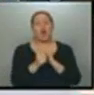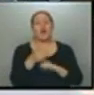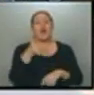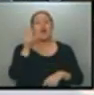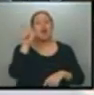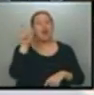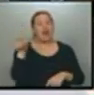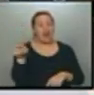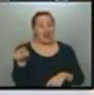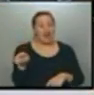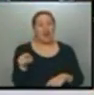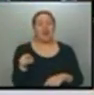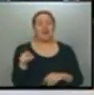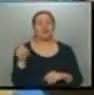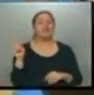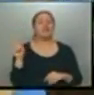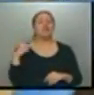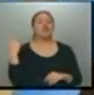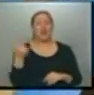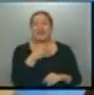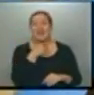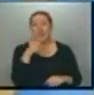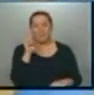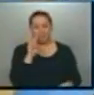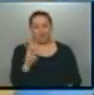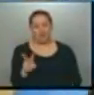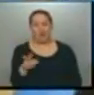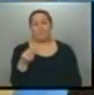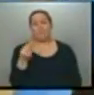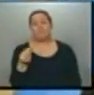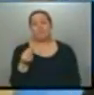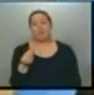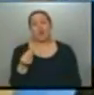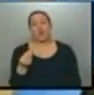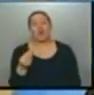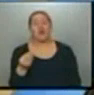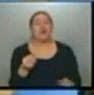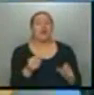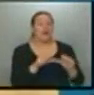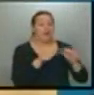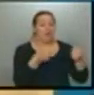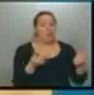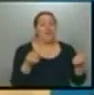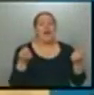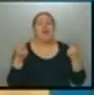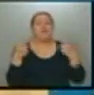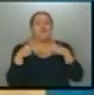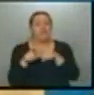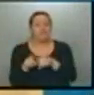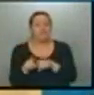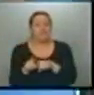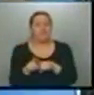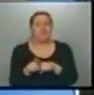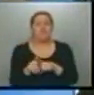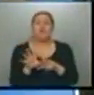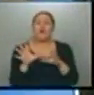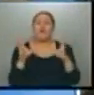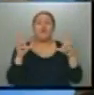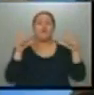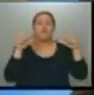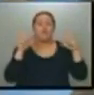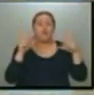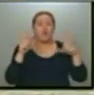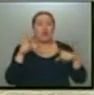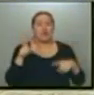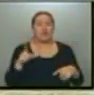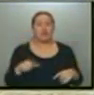Romina va y todos quiero que escuchen, porque se rompió una pareja para armarse otra. A ver, vamos con la foto de Lali Espósito que